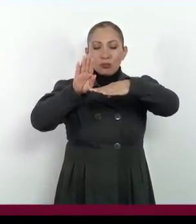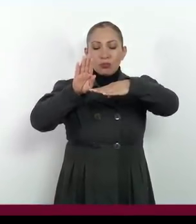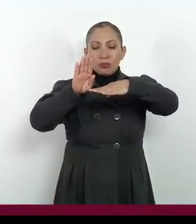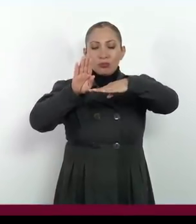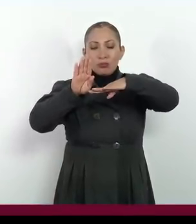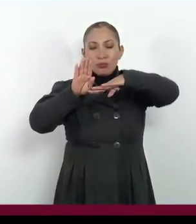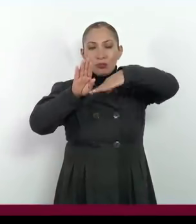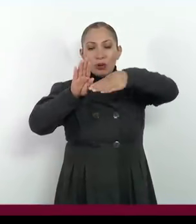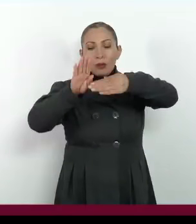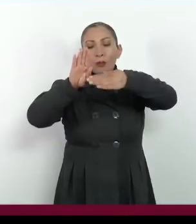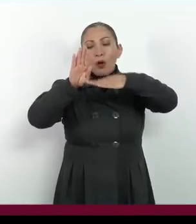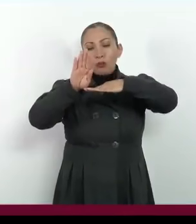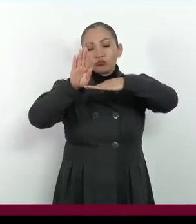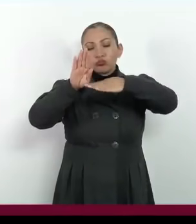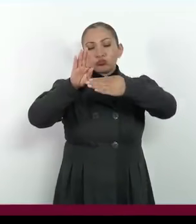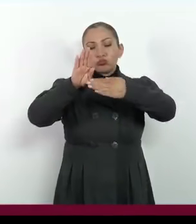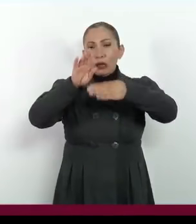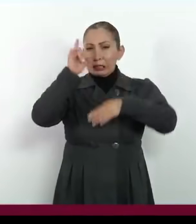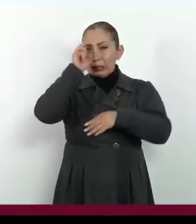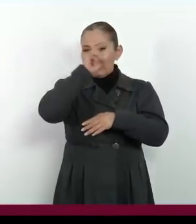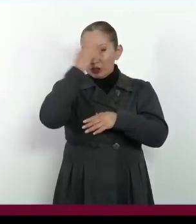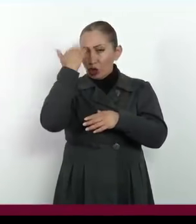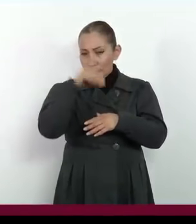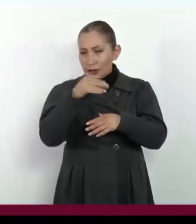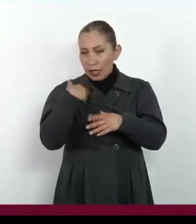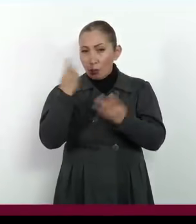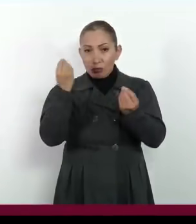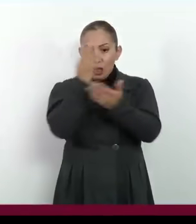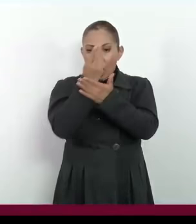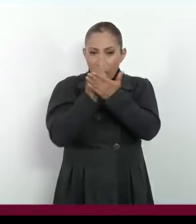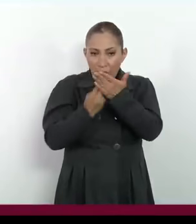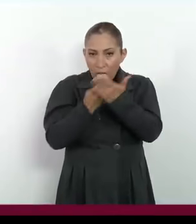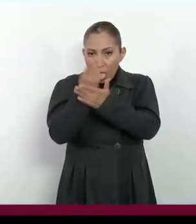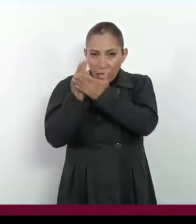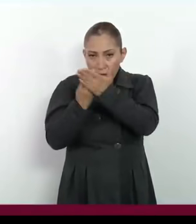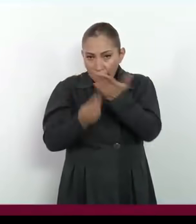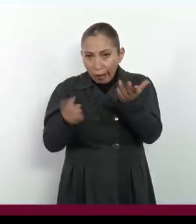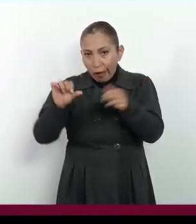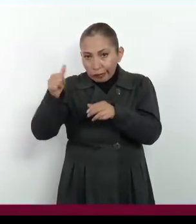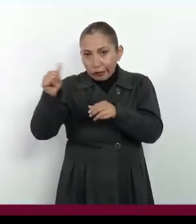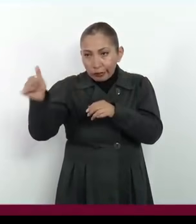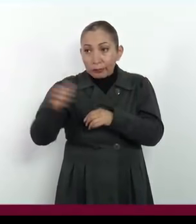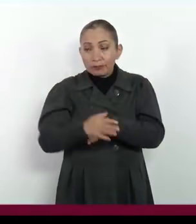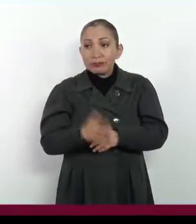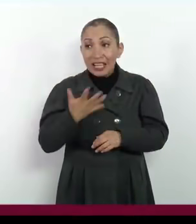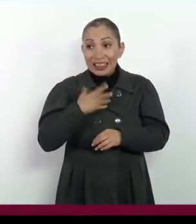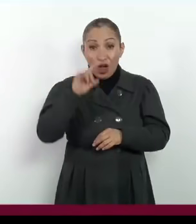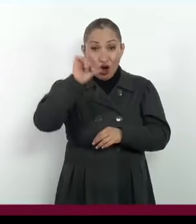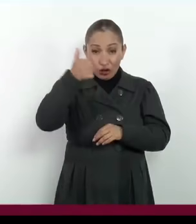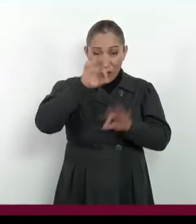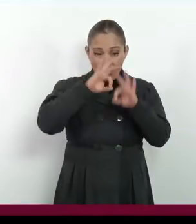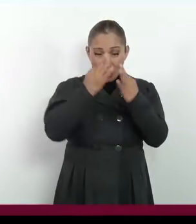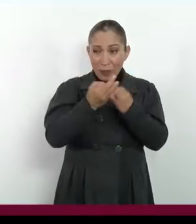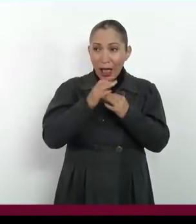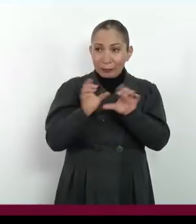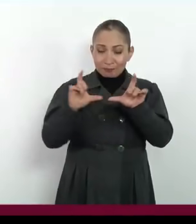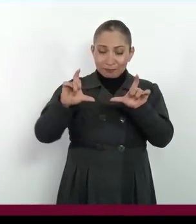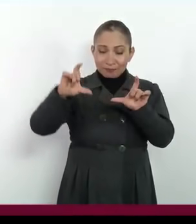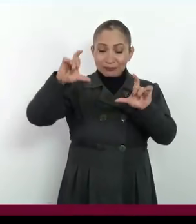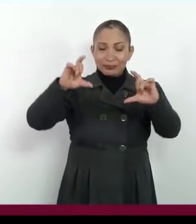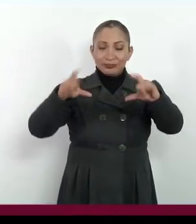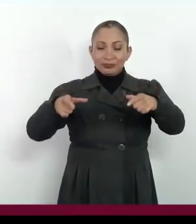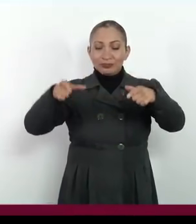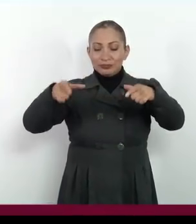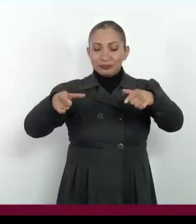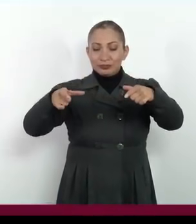que estoy haciendo. Yo sé que es un poco complicado debido a que son muchos dibujos encima. Pero bueno, ya que tenemos este plano dibujado